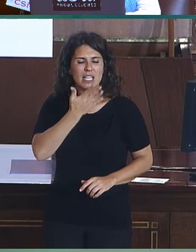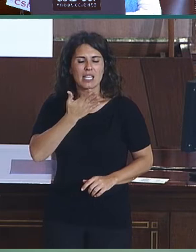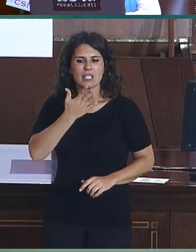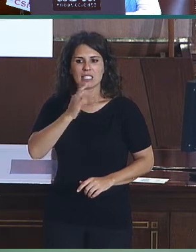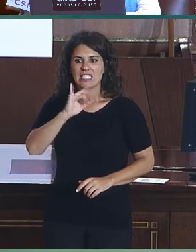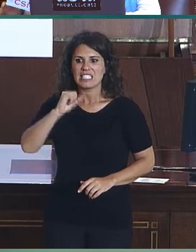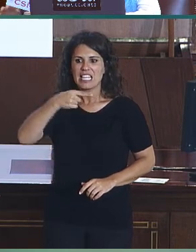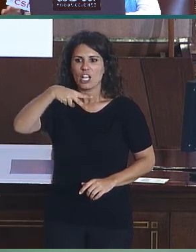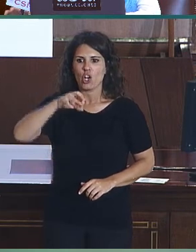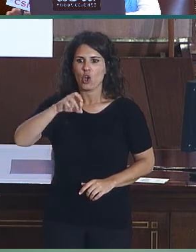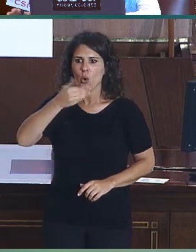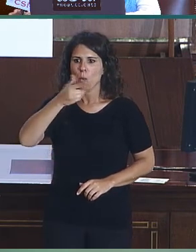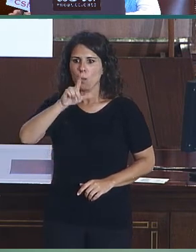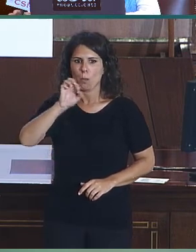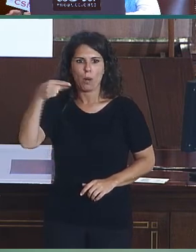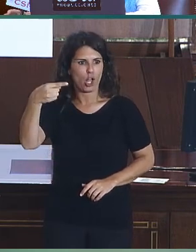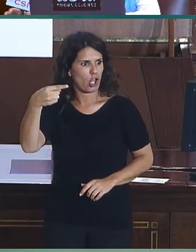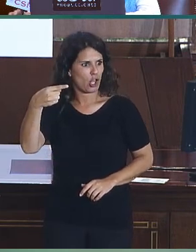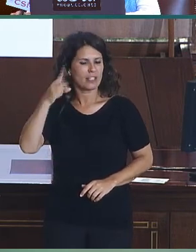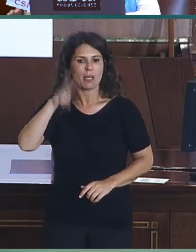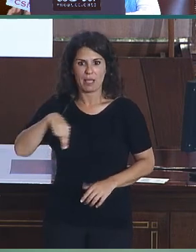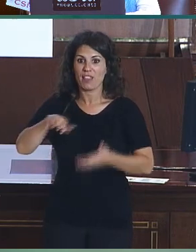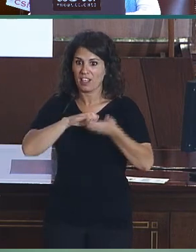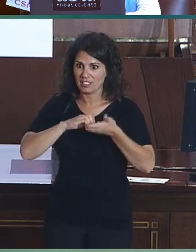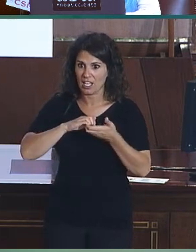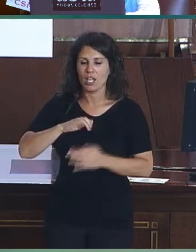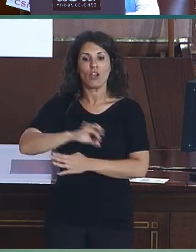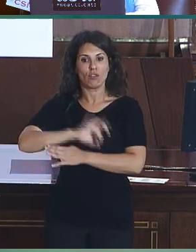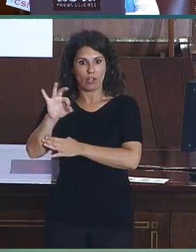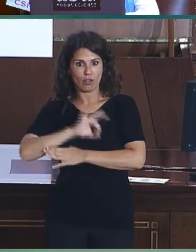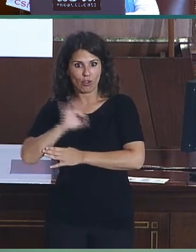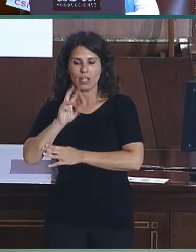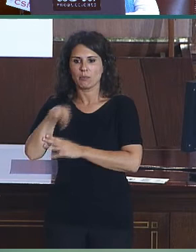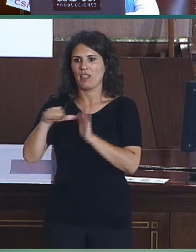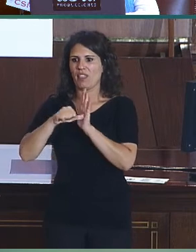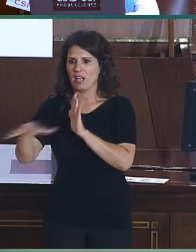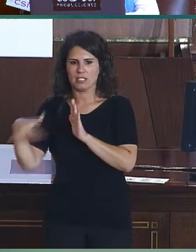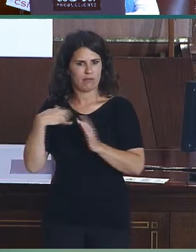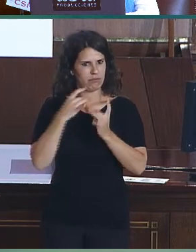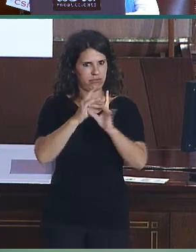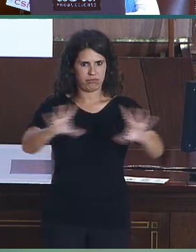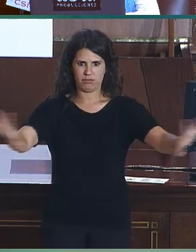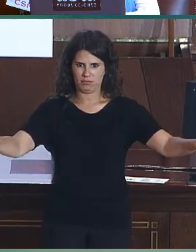y a organismos estatales, CNSE, Fundación CNSE y CNELSE.